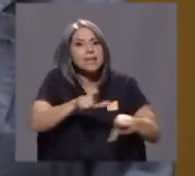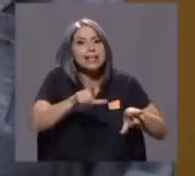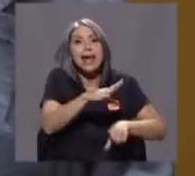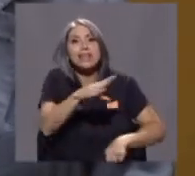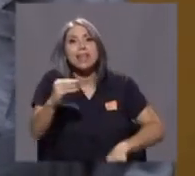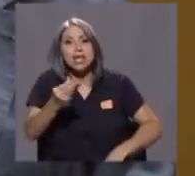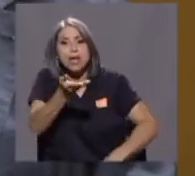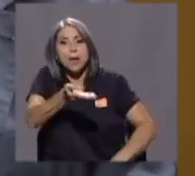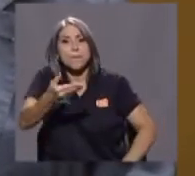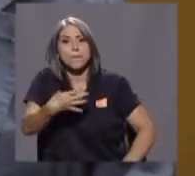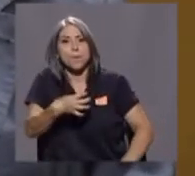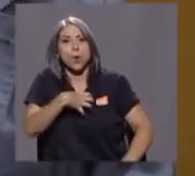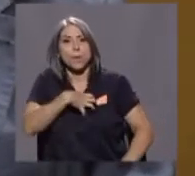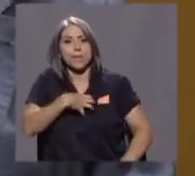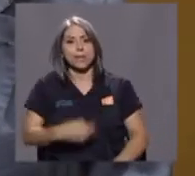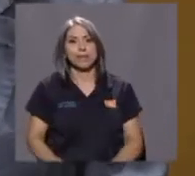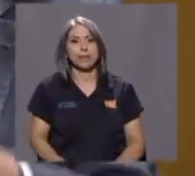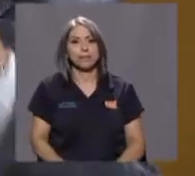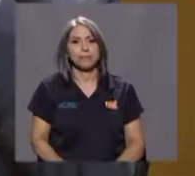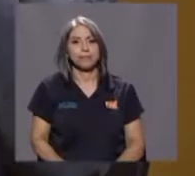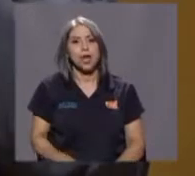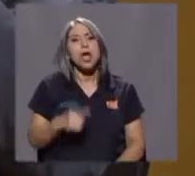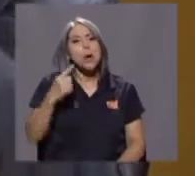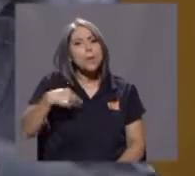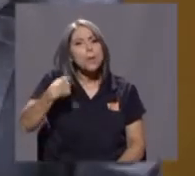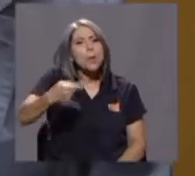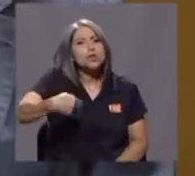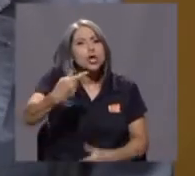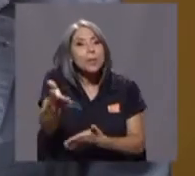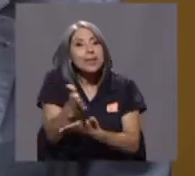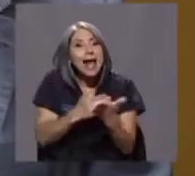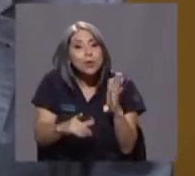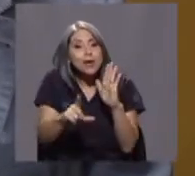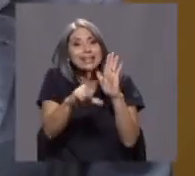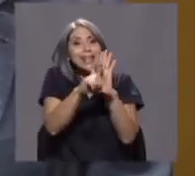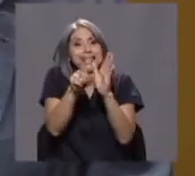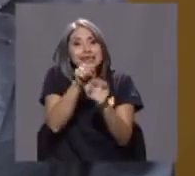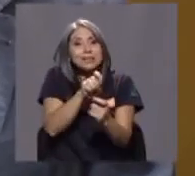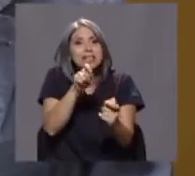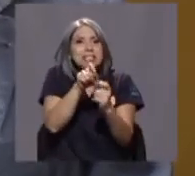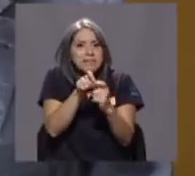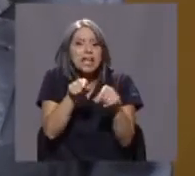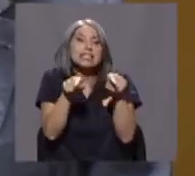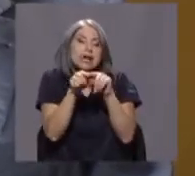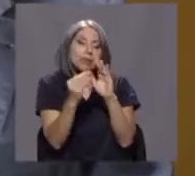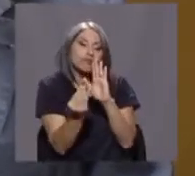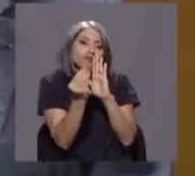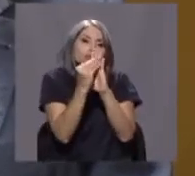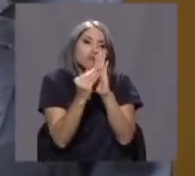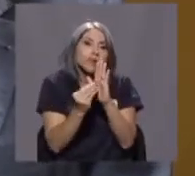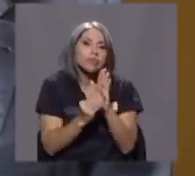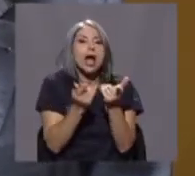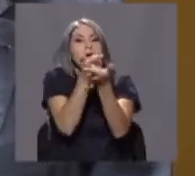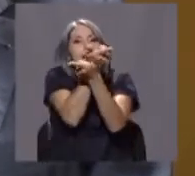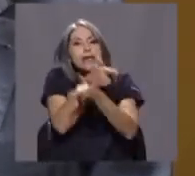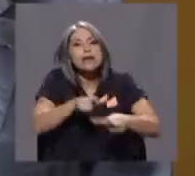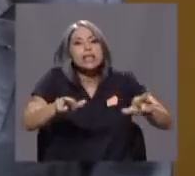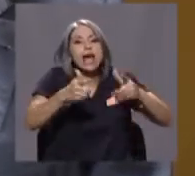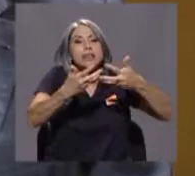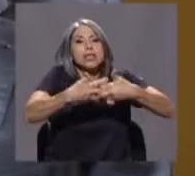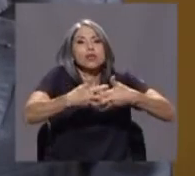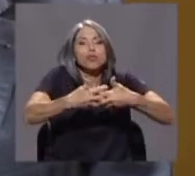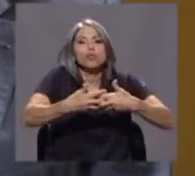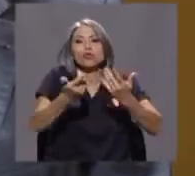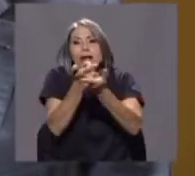propiedad. Posteriormente, en algunas normas específicas se tutela, por ejemplo, la libertad de industria, de comercio,